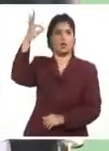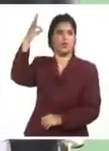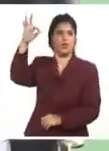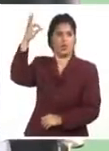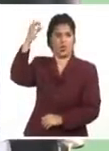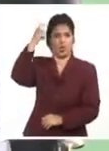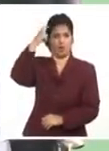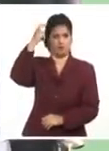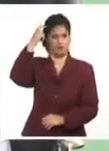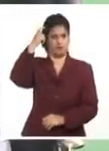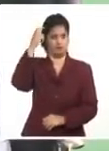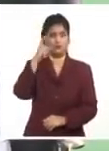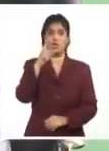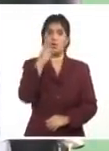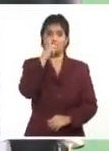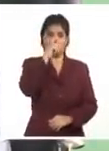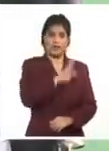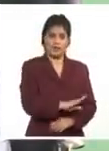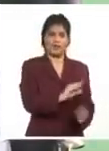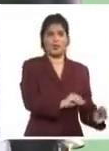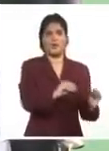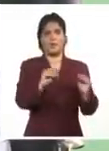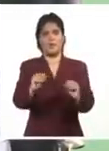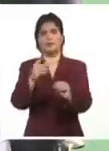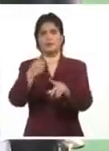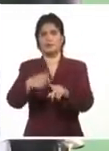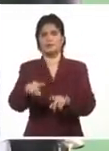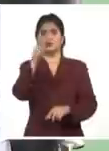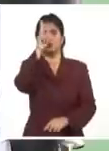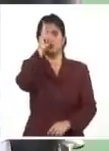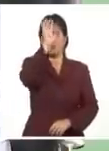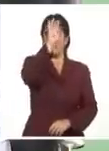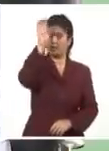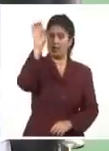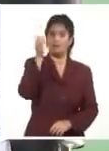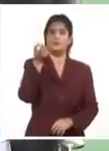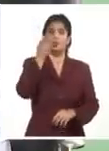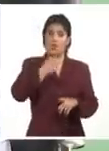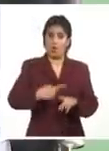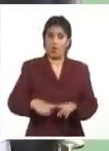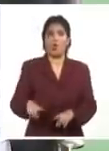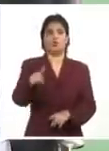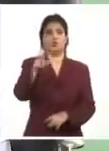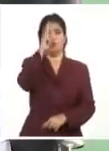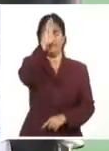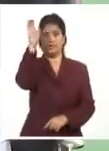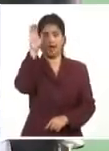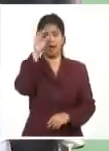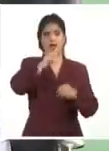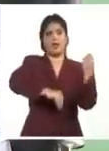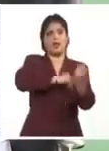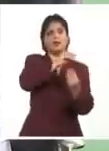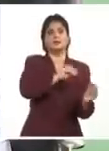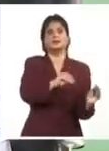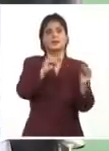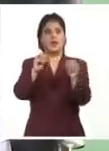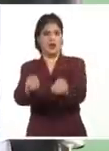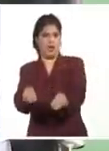al Juan Manuel Márquez y otro paciente que fue a la clínica Cira García después de su tratamiento inicial